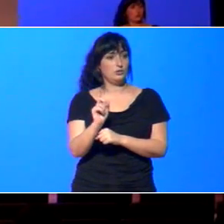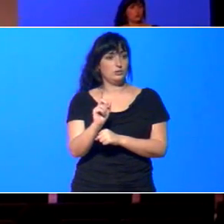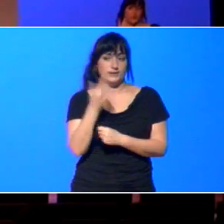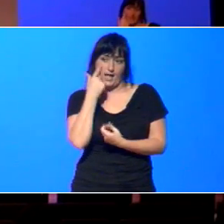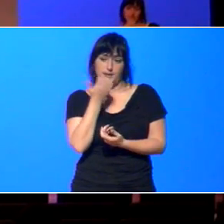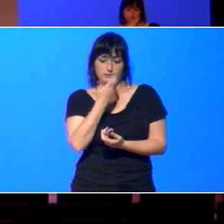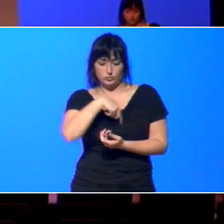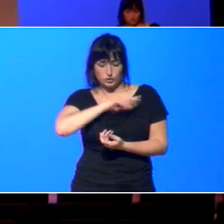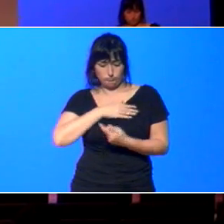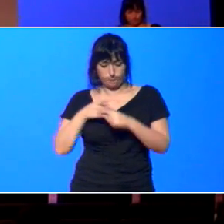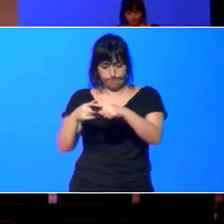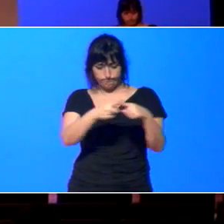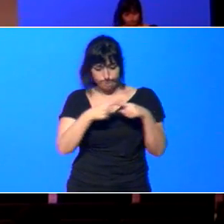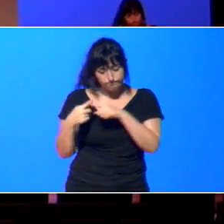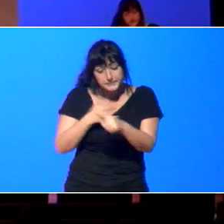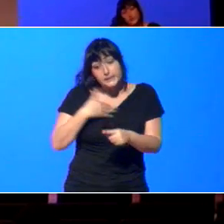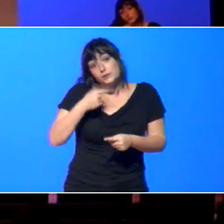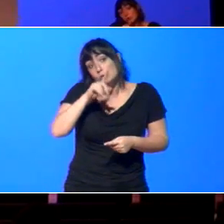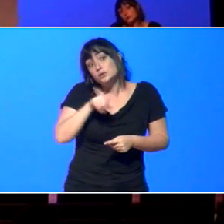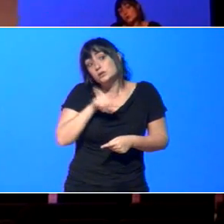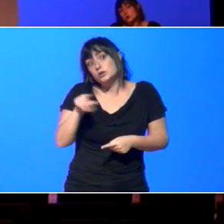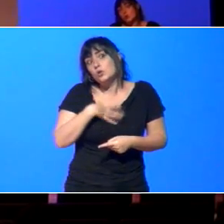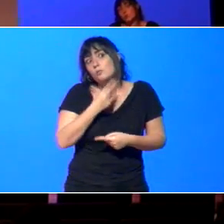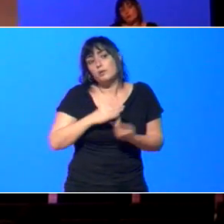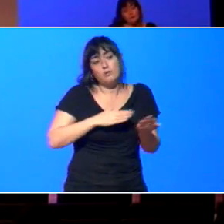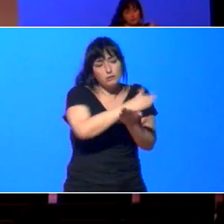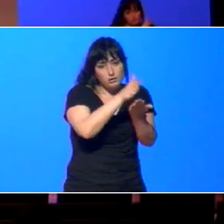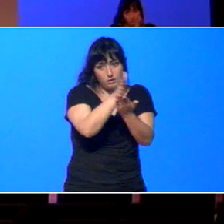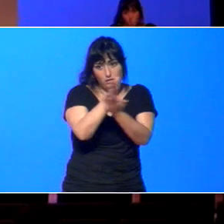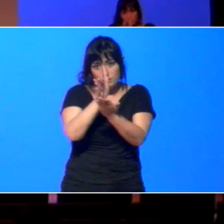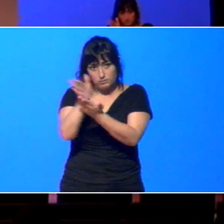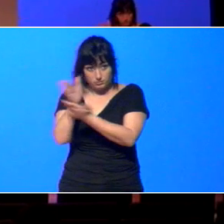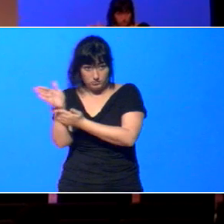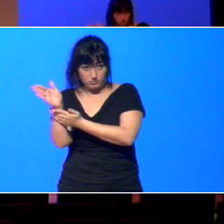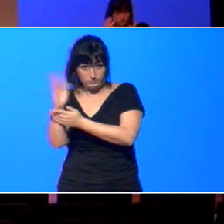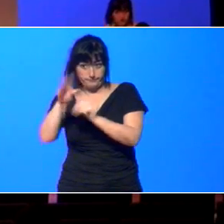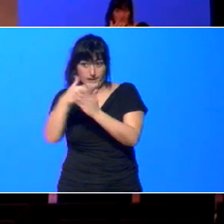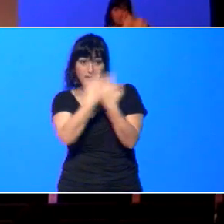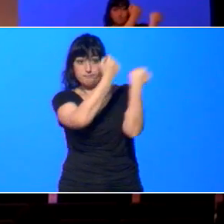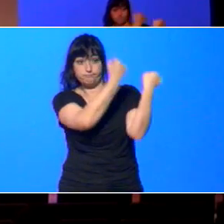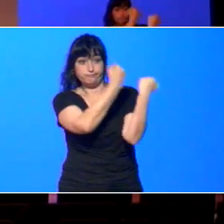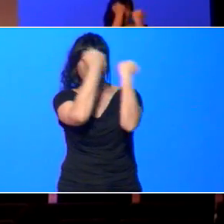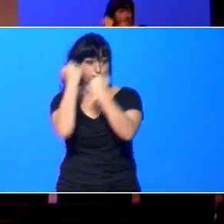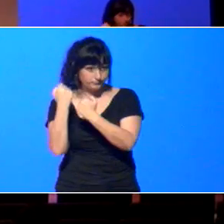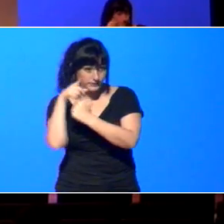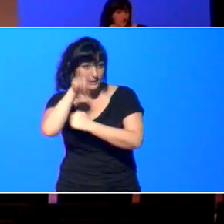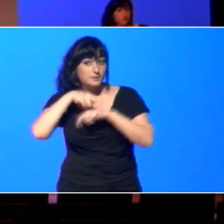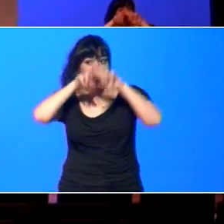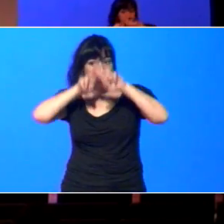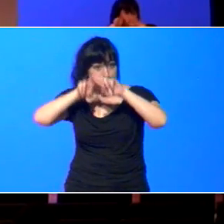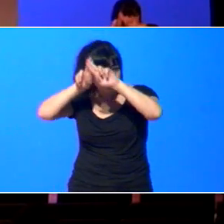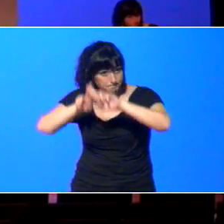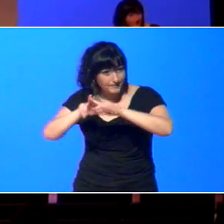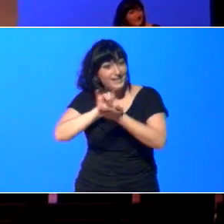compartir, muchas derivas hacia la administración, la supervisión, el servicio de